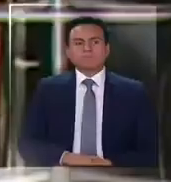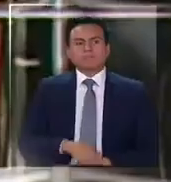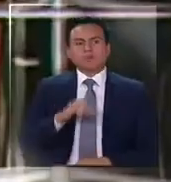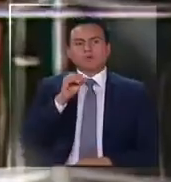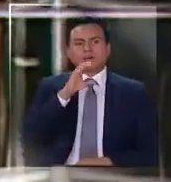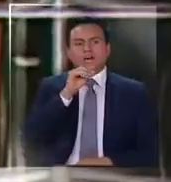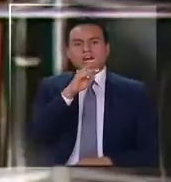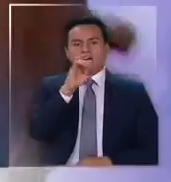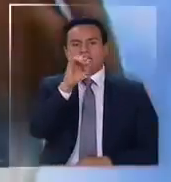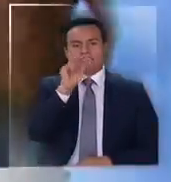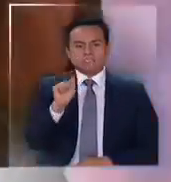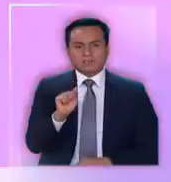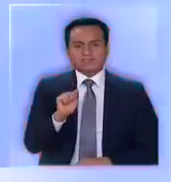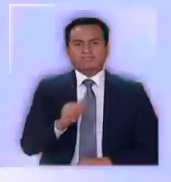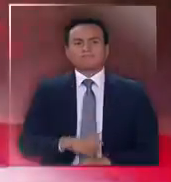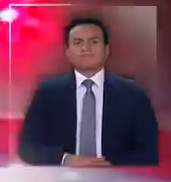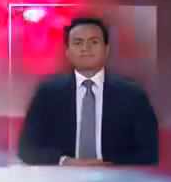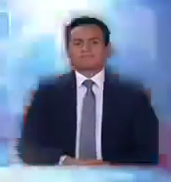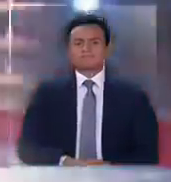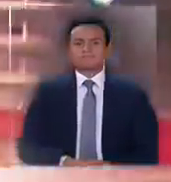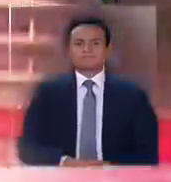danza.